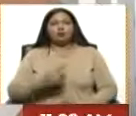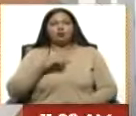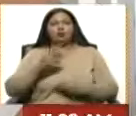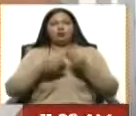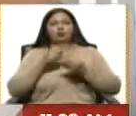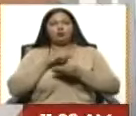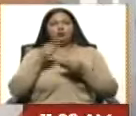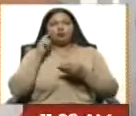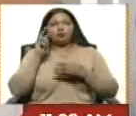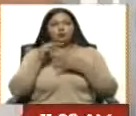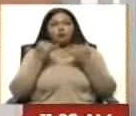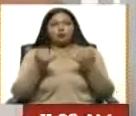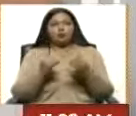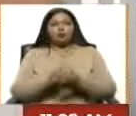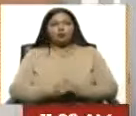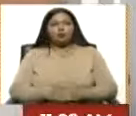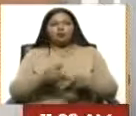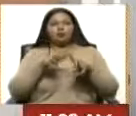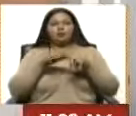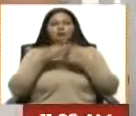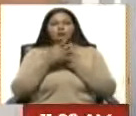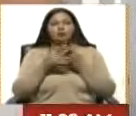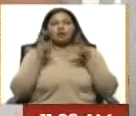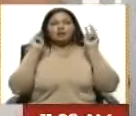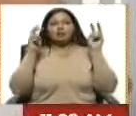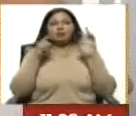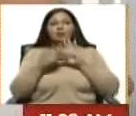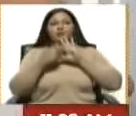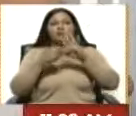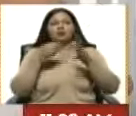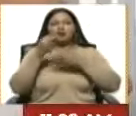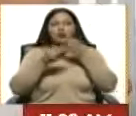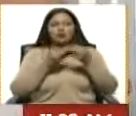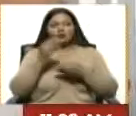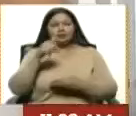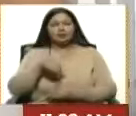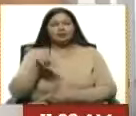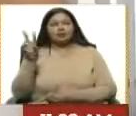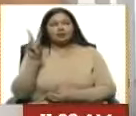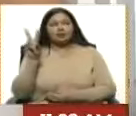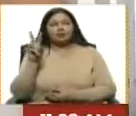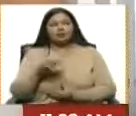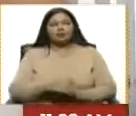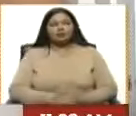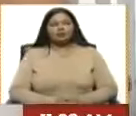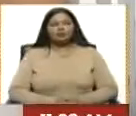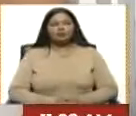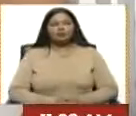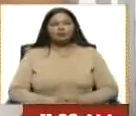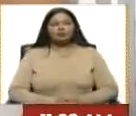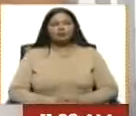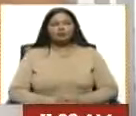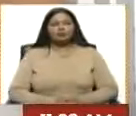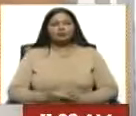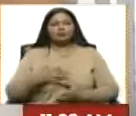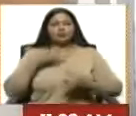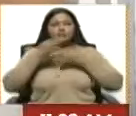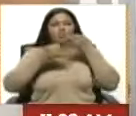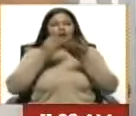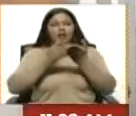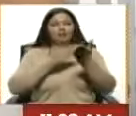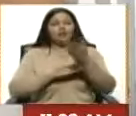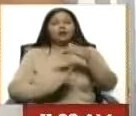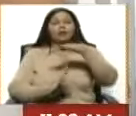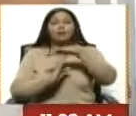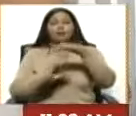tema de mostrar lo que se hace acá en Venezuela? Bien sea, y lo decía yo antes de irnos a la pausa, más